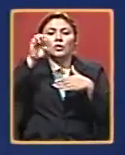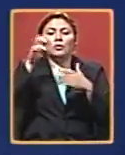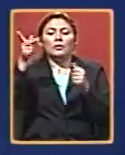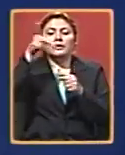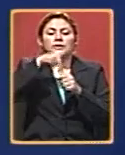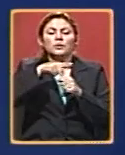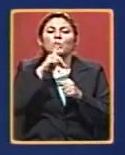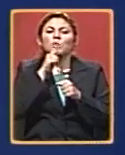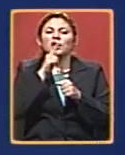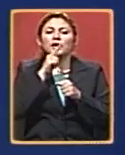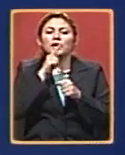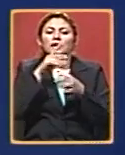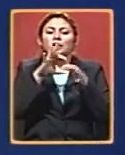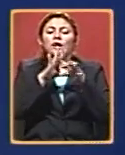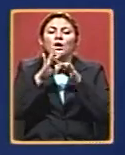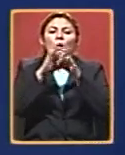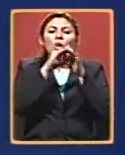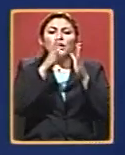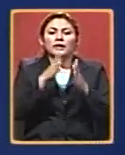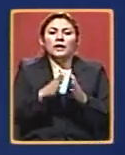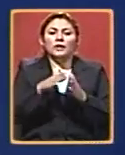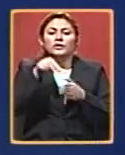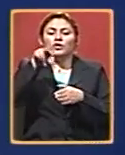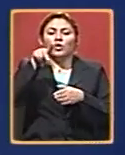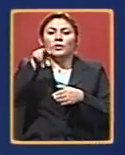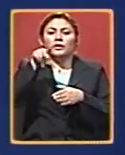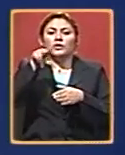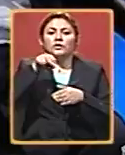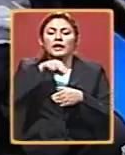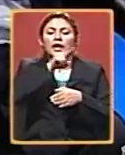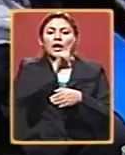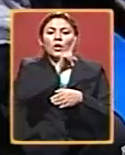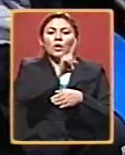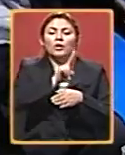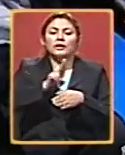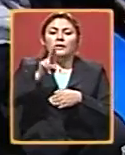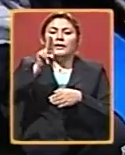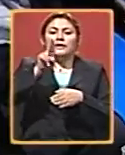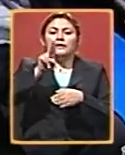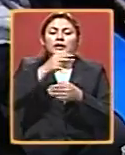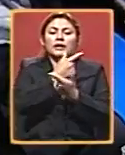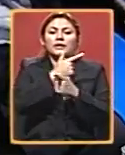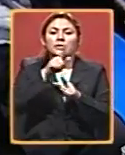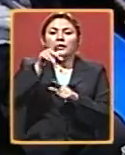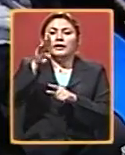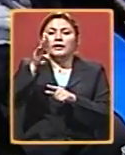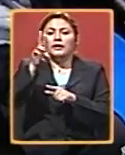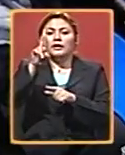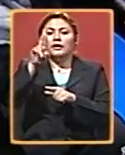coordinadores colegas de la Universidad Libre de Bruselas, de la Escuela de Salud Pública.